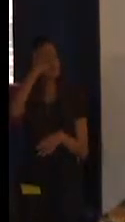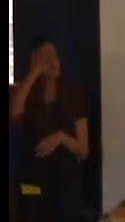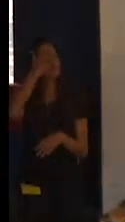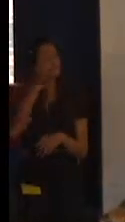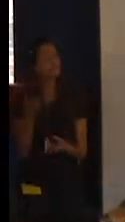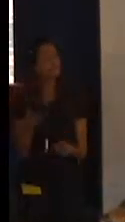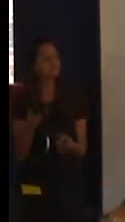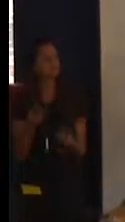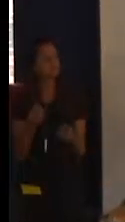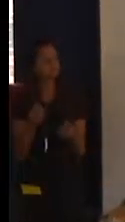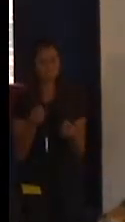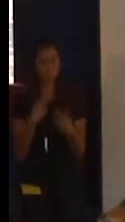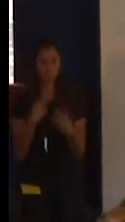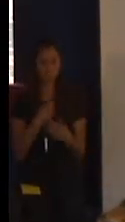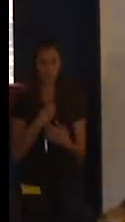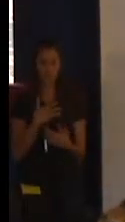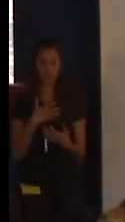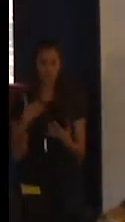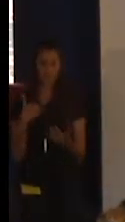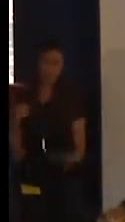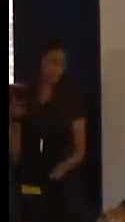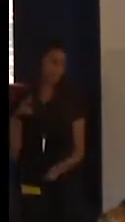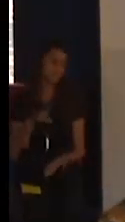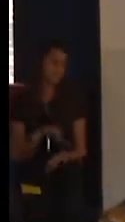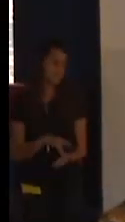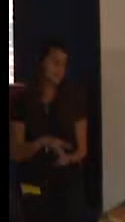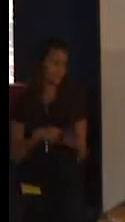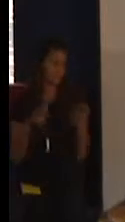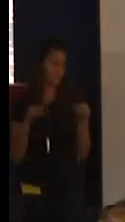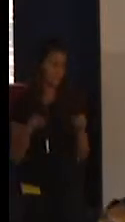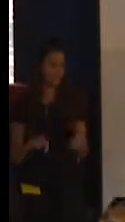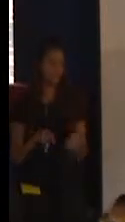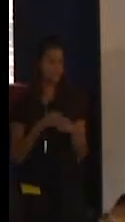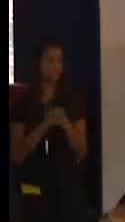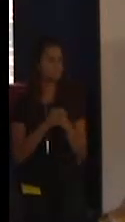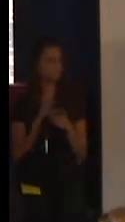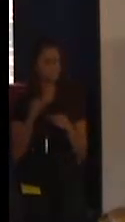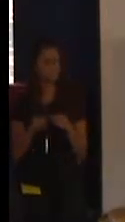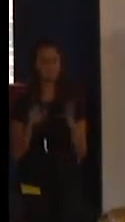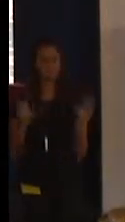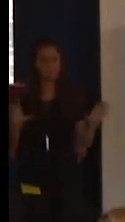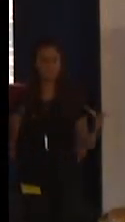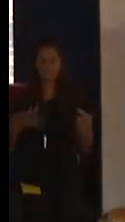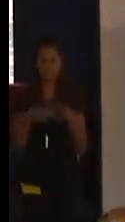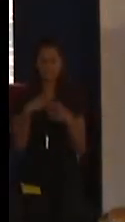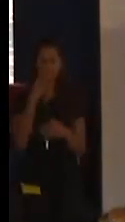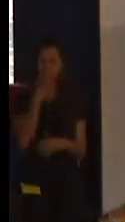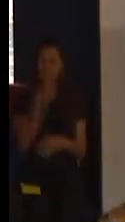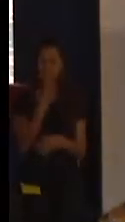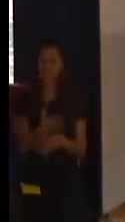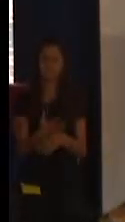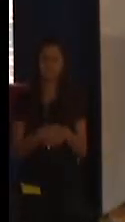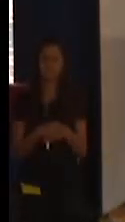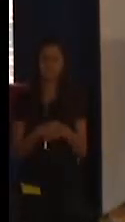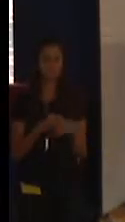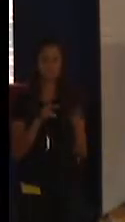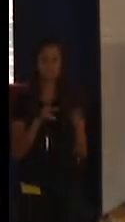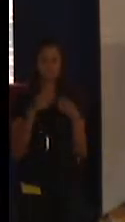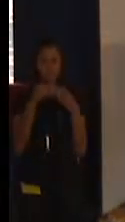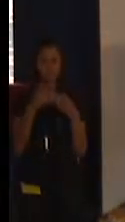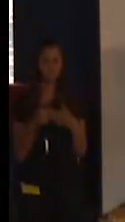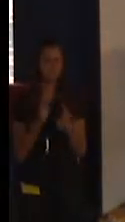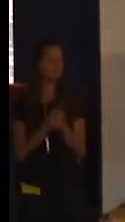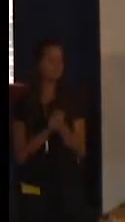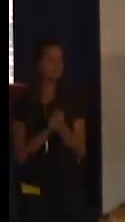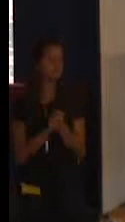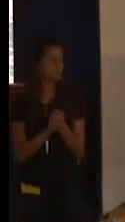me permitió estar aquí en esta organización tan maravillosa para los